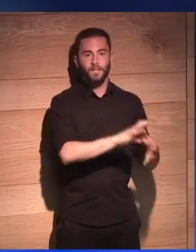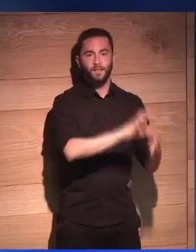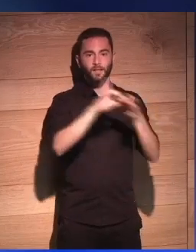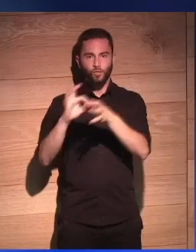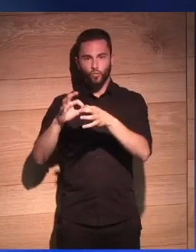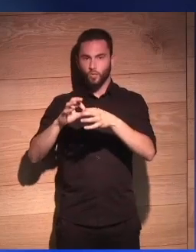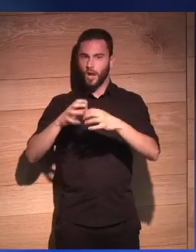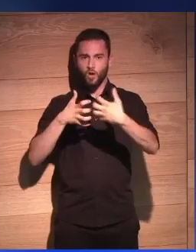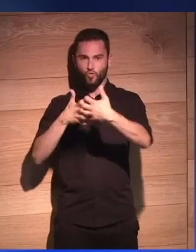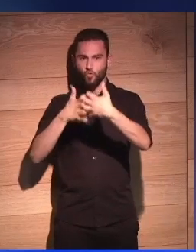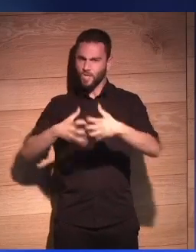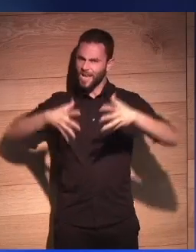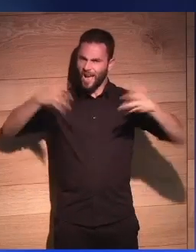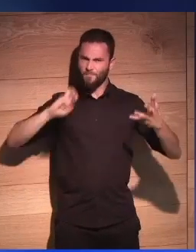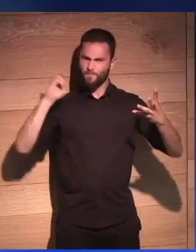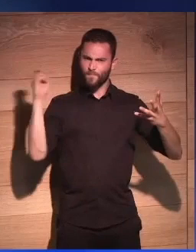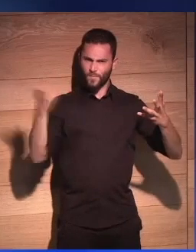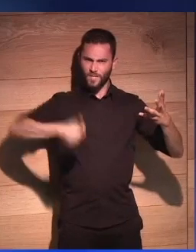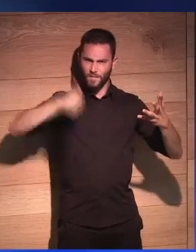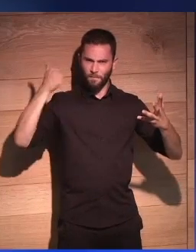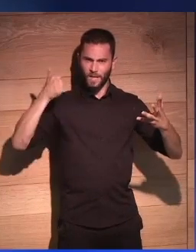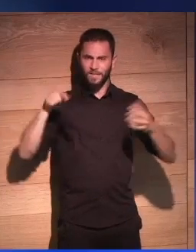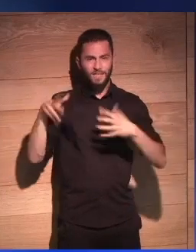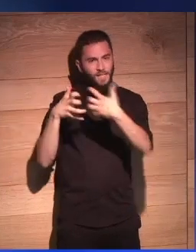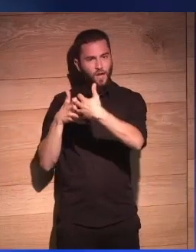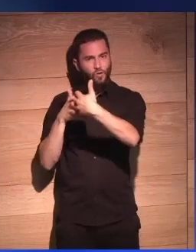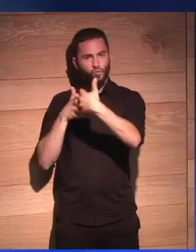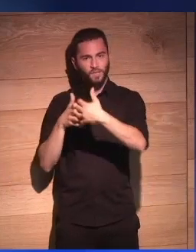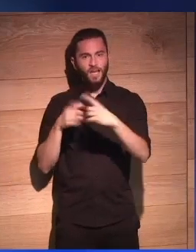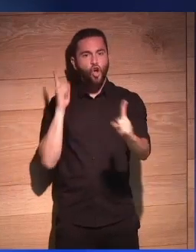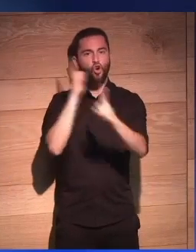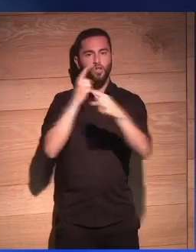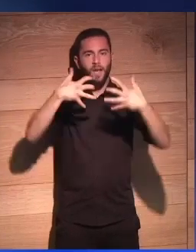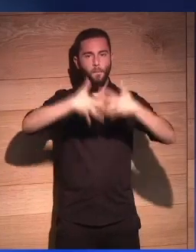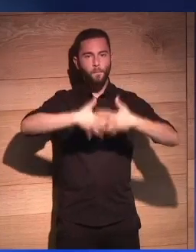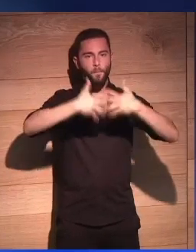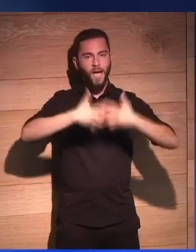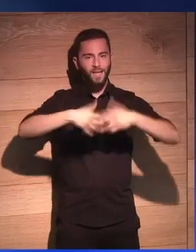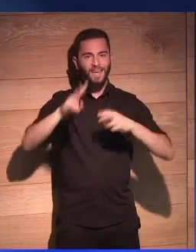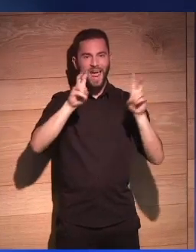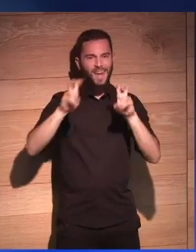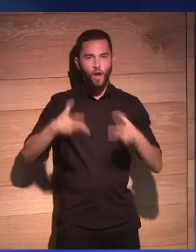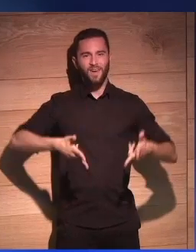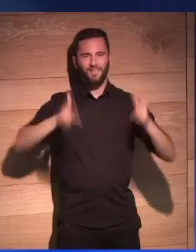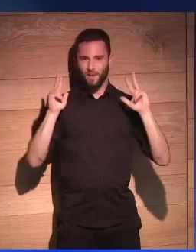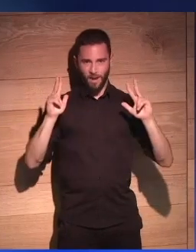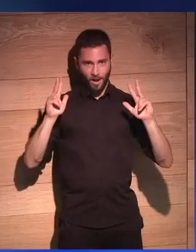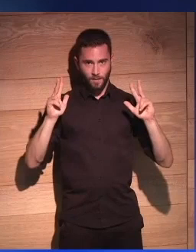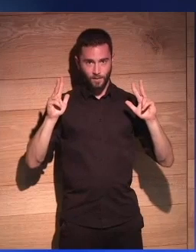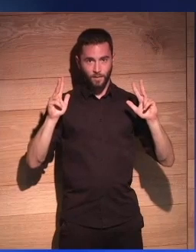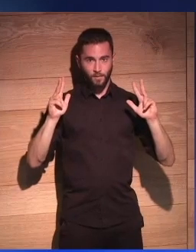una lucha mucho más amplia, que es una lucha contra la máquina neoliberalista, ¿no?